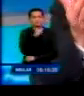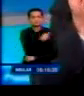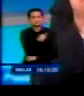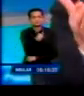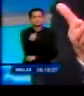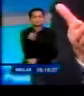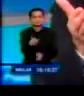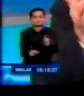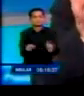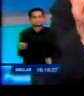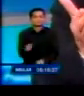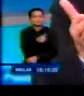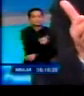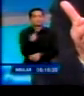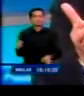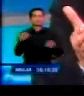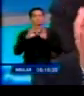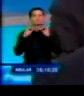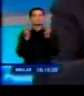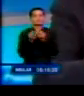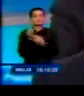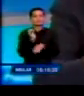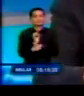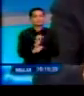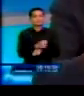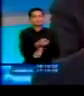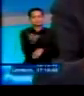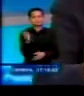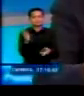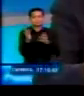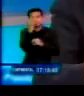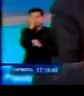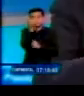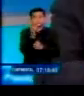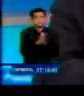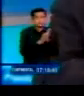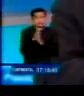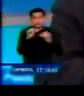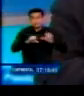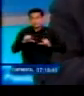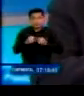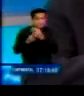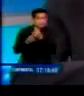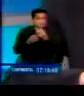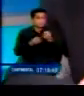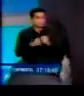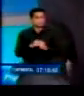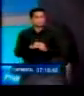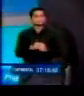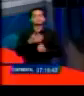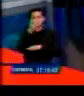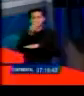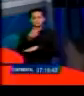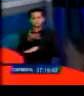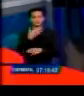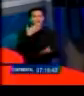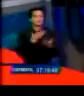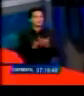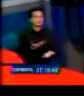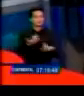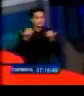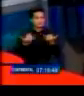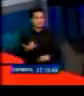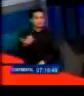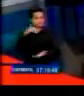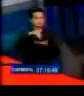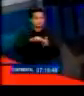ustedes, a las familias ecuatorianas, porque están jugando con fuego. Señor superintendente de bancos, muy buenos días, gracias por haber